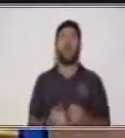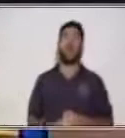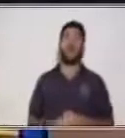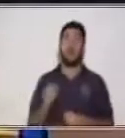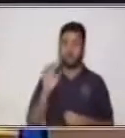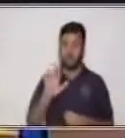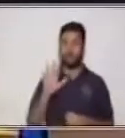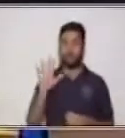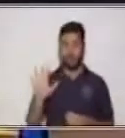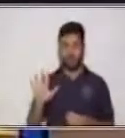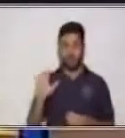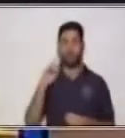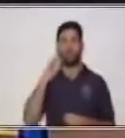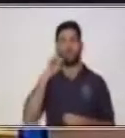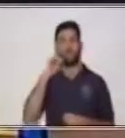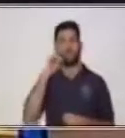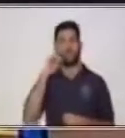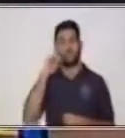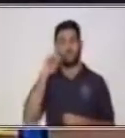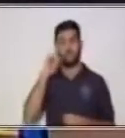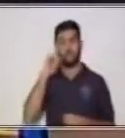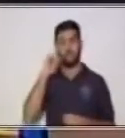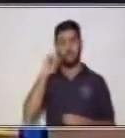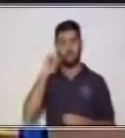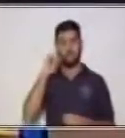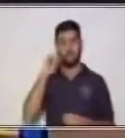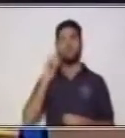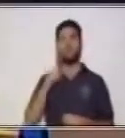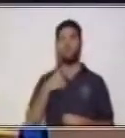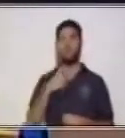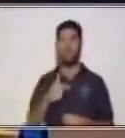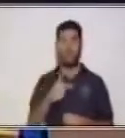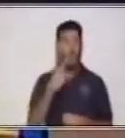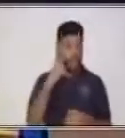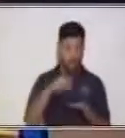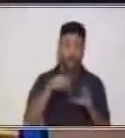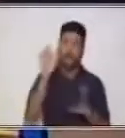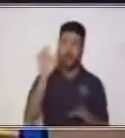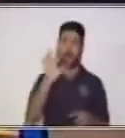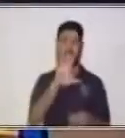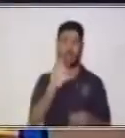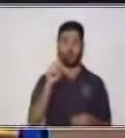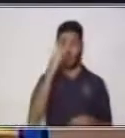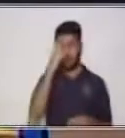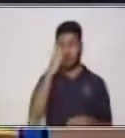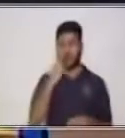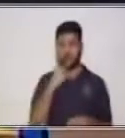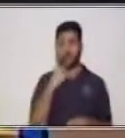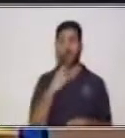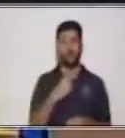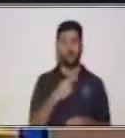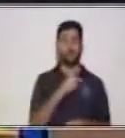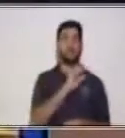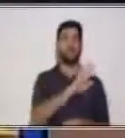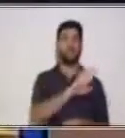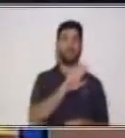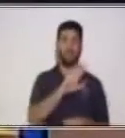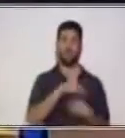55. Tengo otra moneda de 50 centavos. ¿Cuánto será 55 más